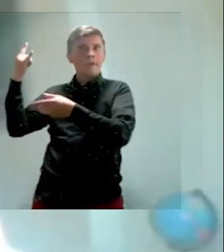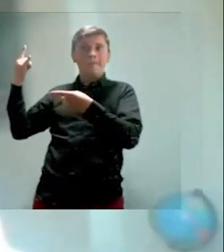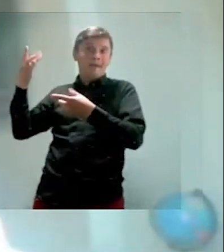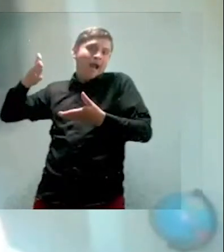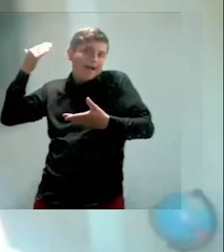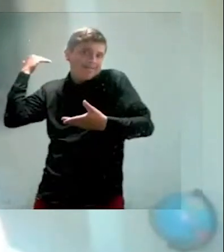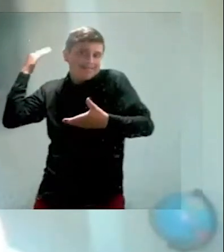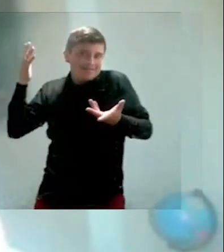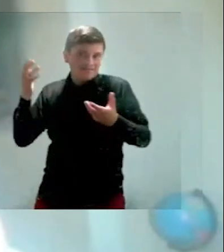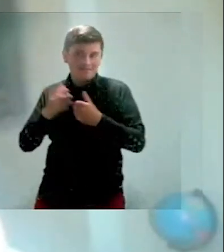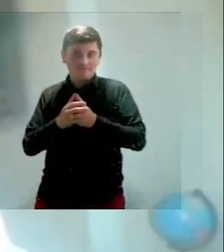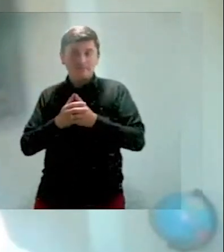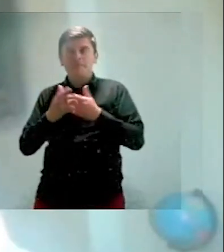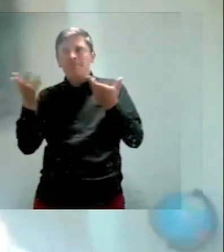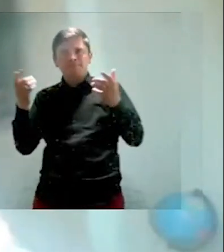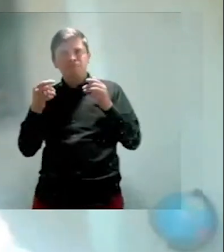de